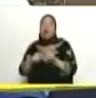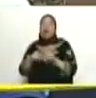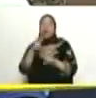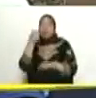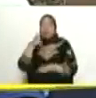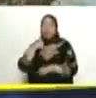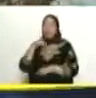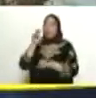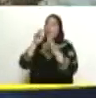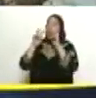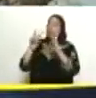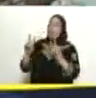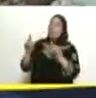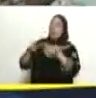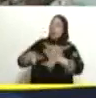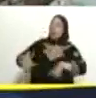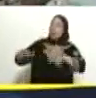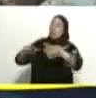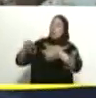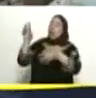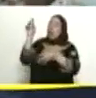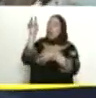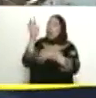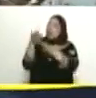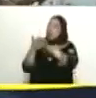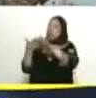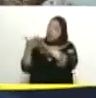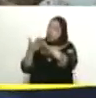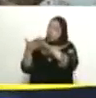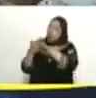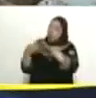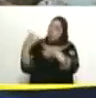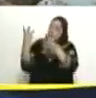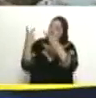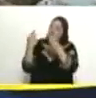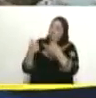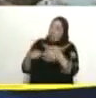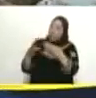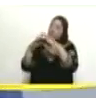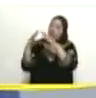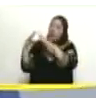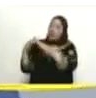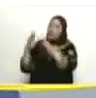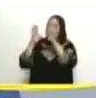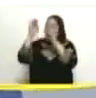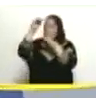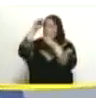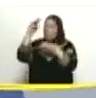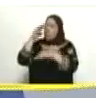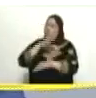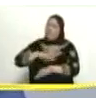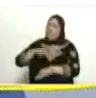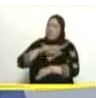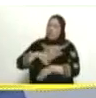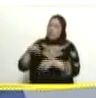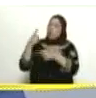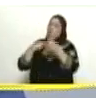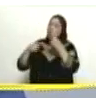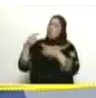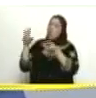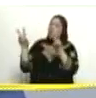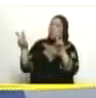las muchachas de la cartografía. Ah, exactamente. Correcto. Y 300... ¿Cuántas casas se atendieron aquí con la Gran Misión Barrio Nuevo, Barrio Tricolor?